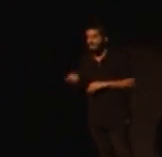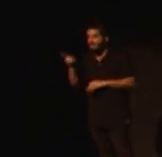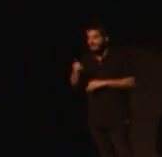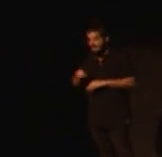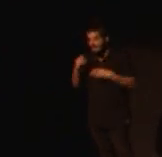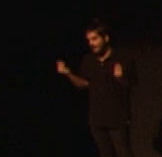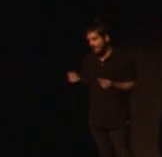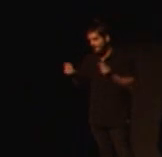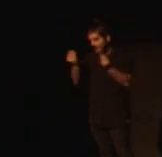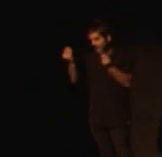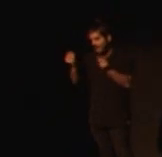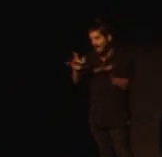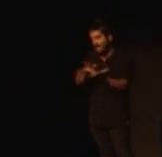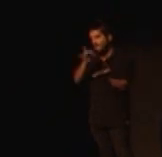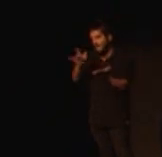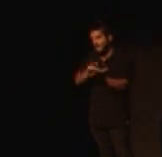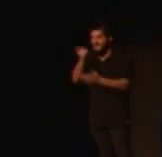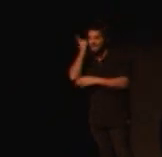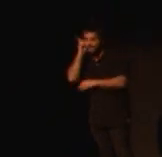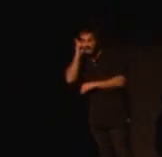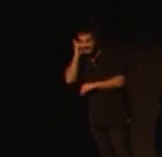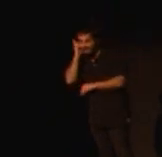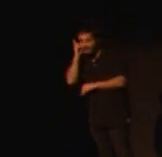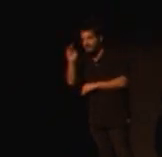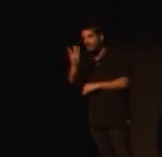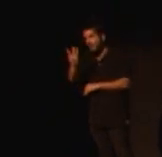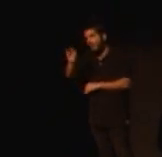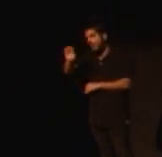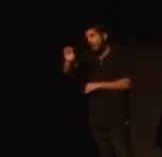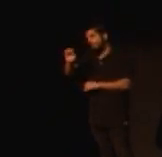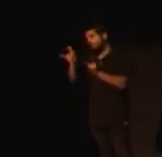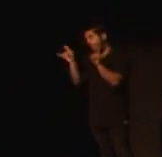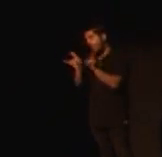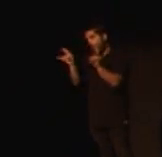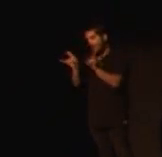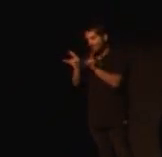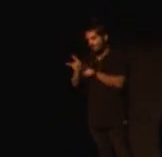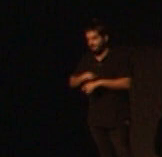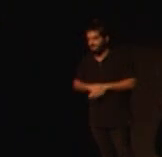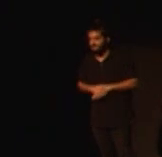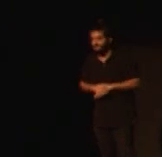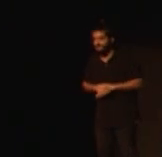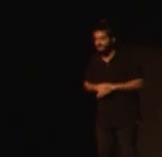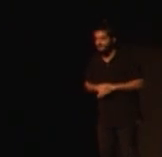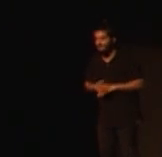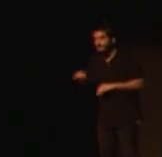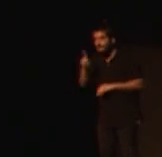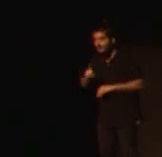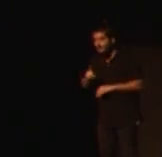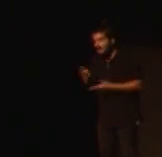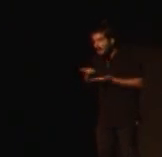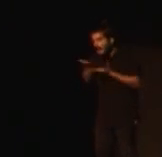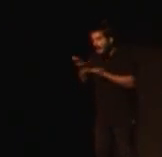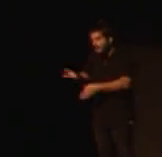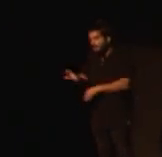su calidad de vida, un recurso inmersivo para la estimulación cognitiva en personas mayores, proyectos de alumnos de secundaria y bachillerato para ayudar